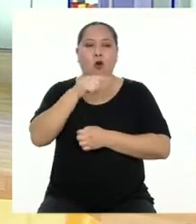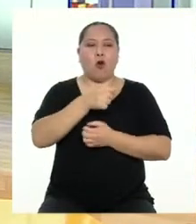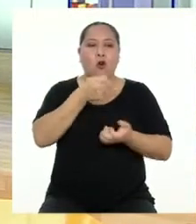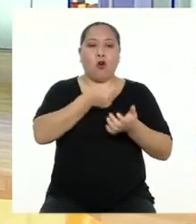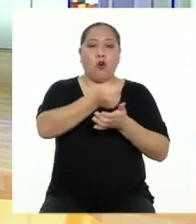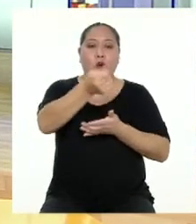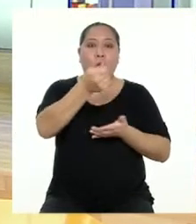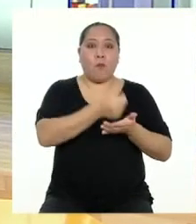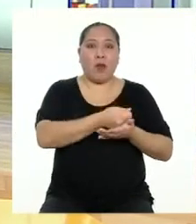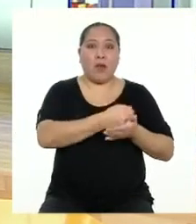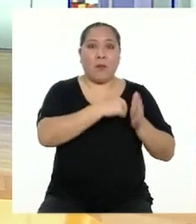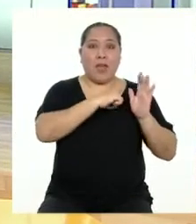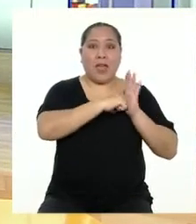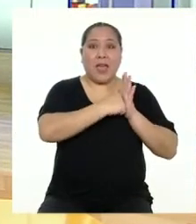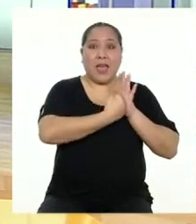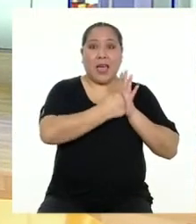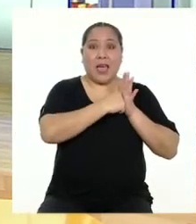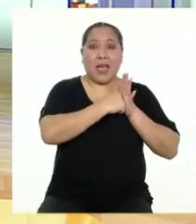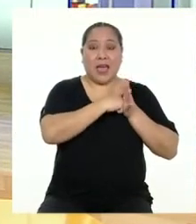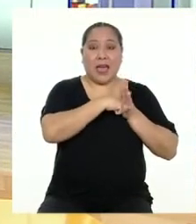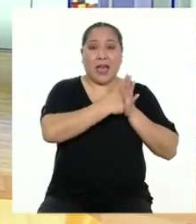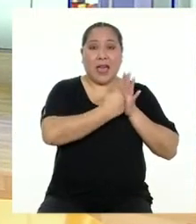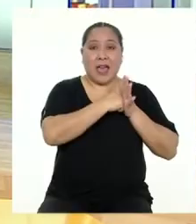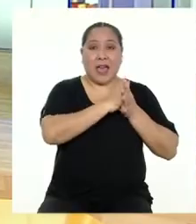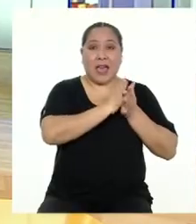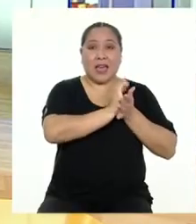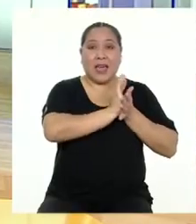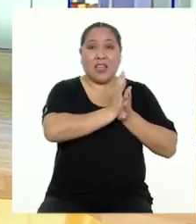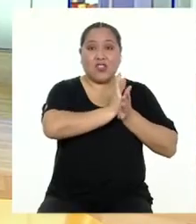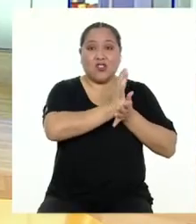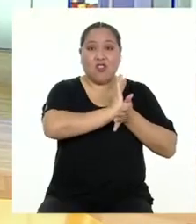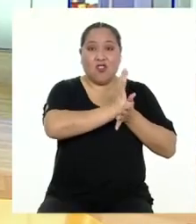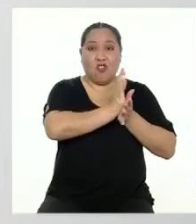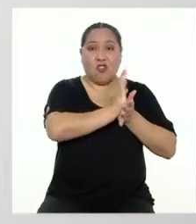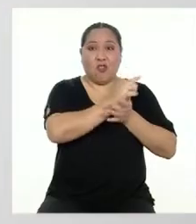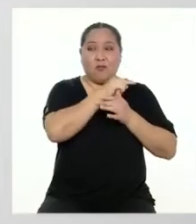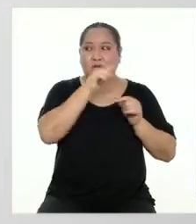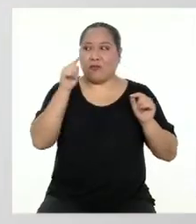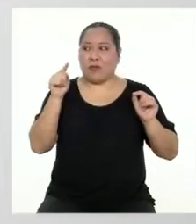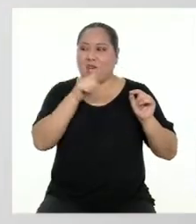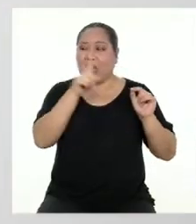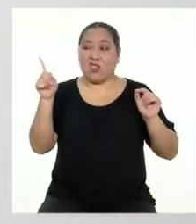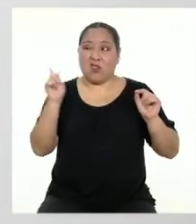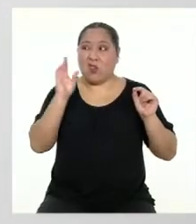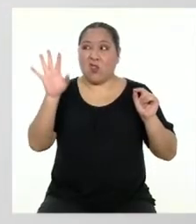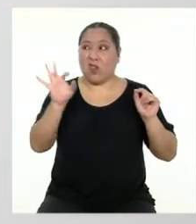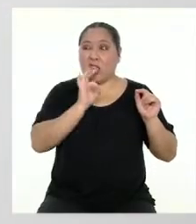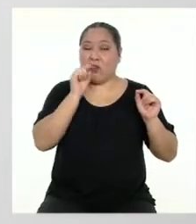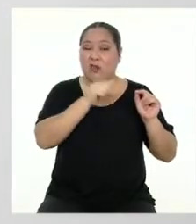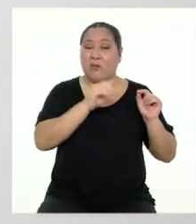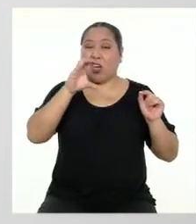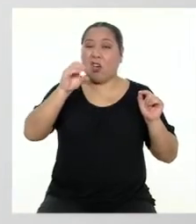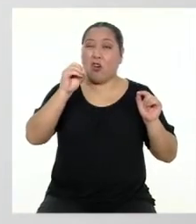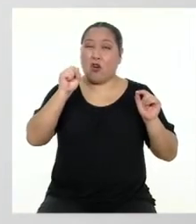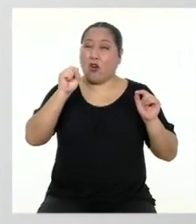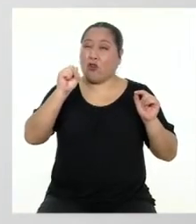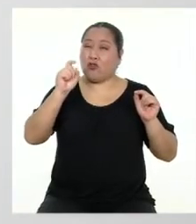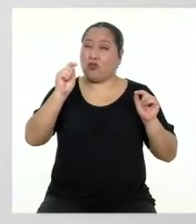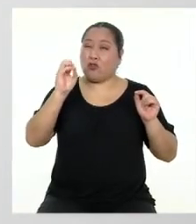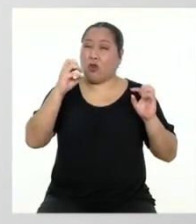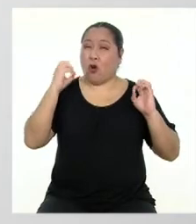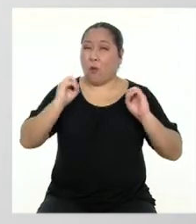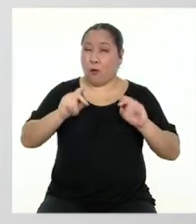queso cajamarquino, lo que no elijo sería mi costo de oportunidad. Eso. Y es importante elegir muy